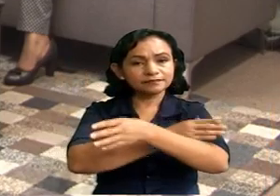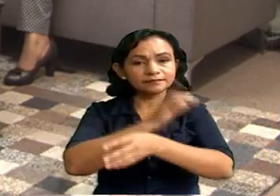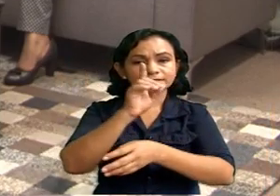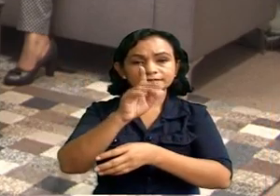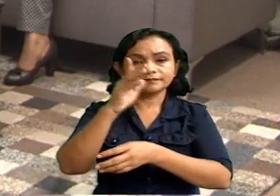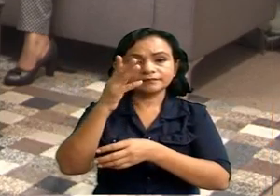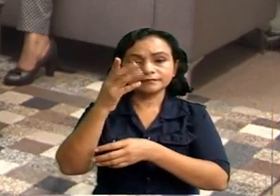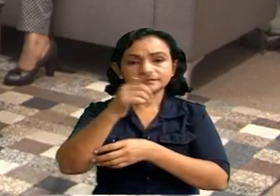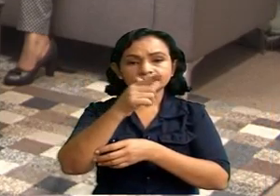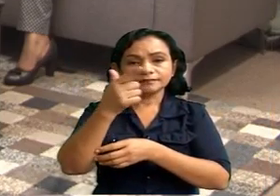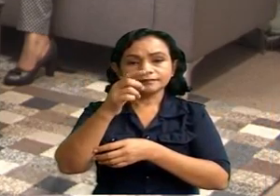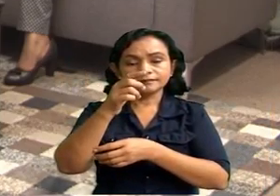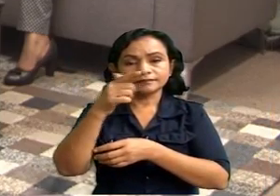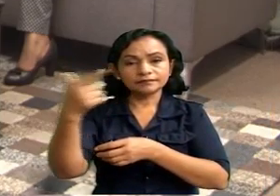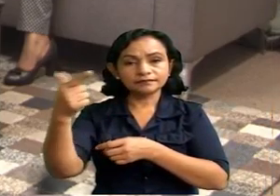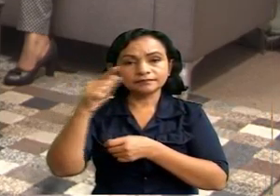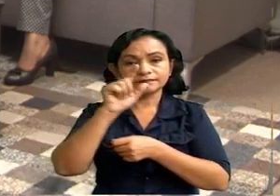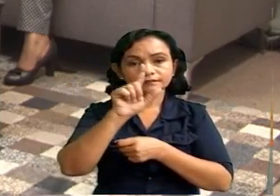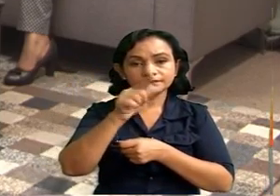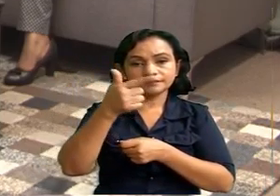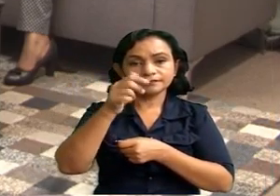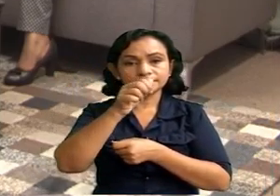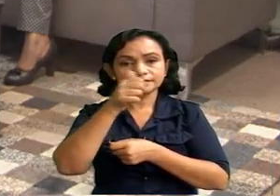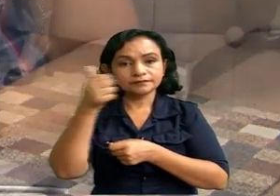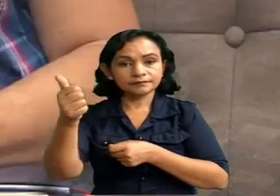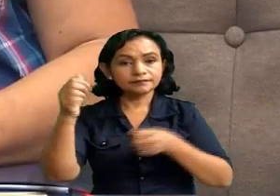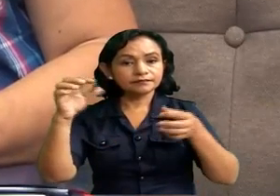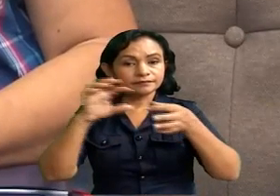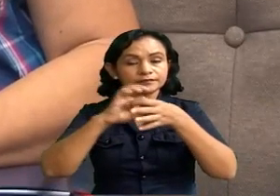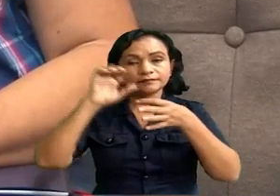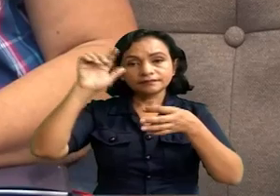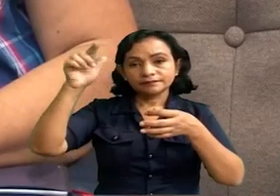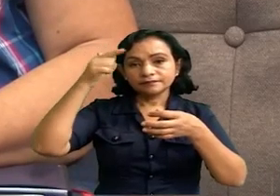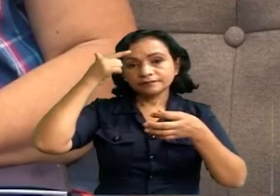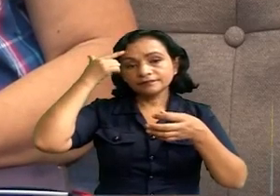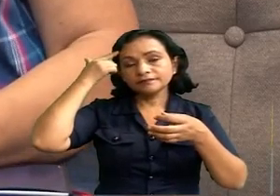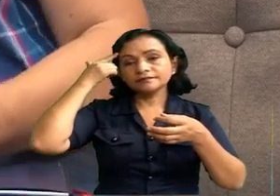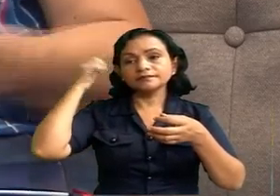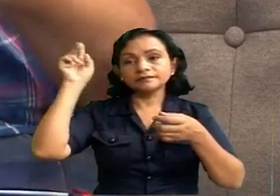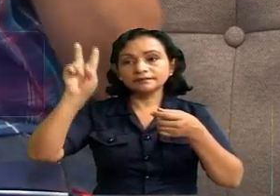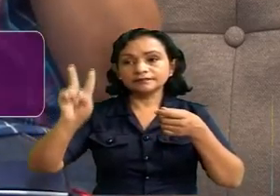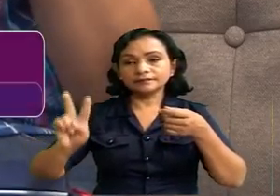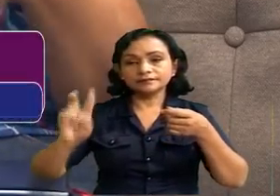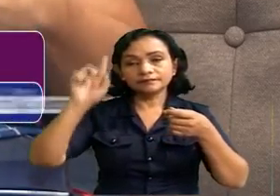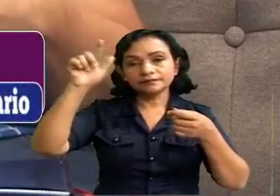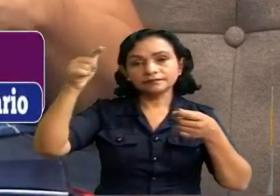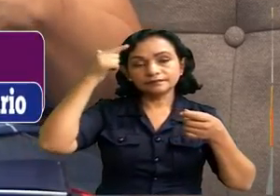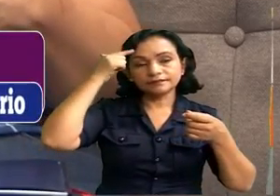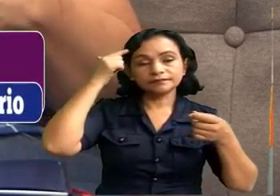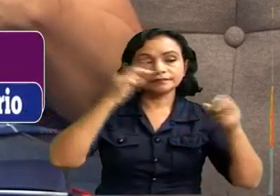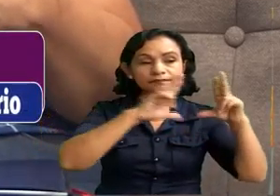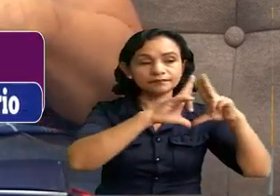1977-76 tenemos nosotros relaciones muy cercanas con los gobiernos y los pueblos venezolanos. Se